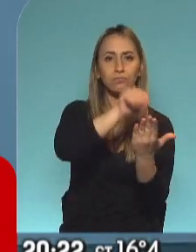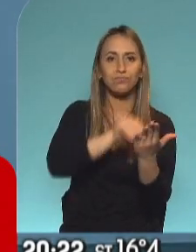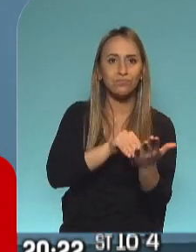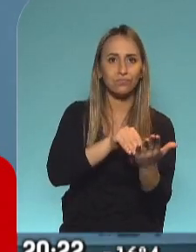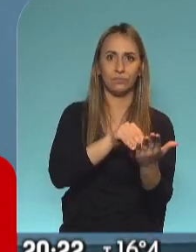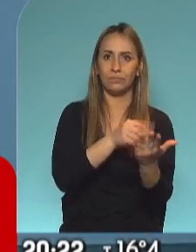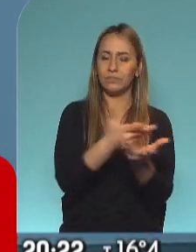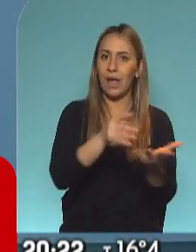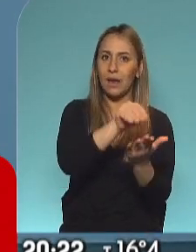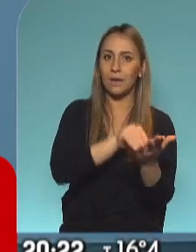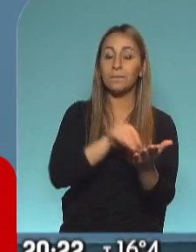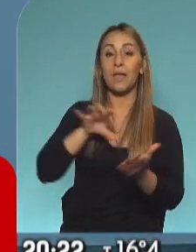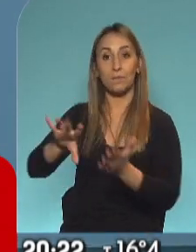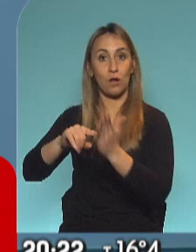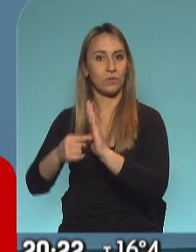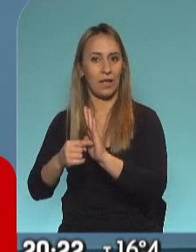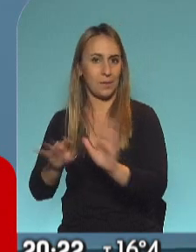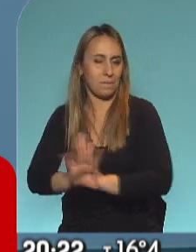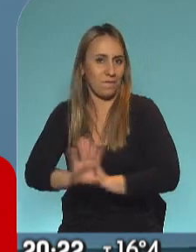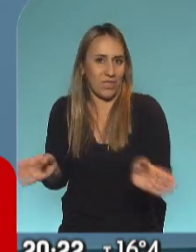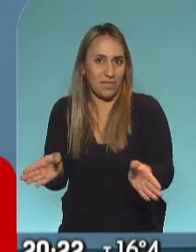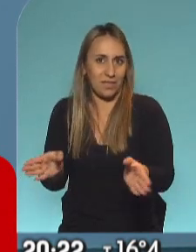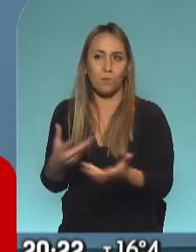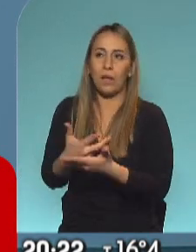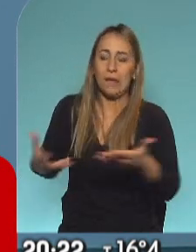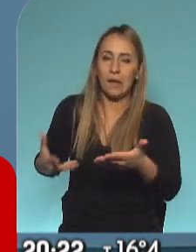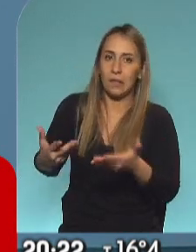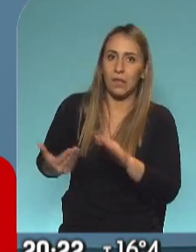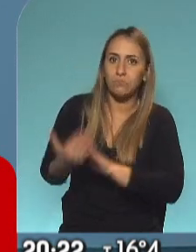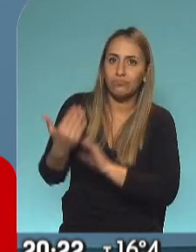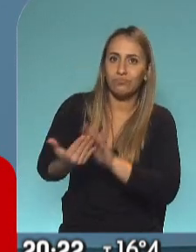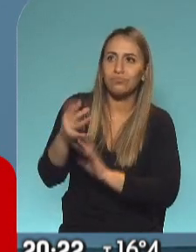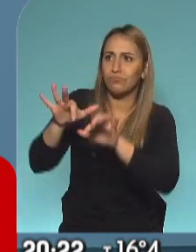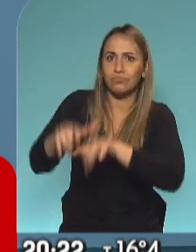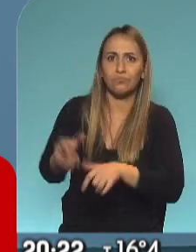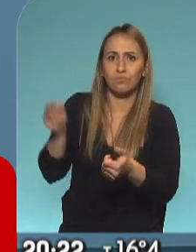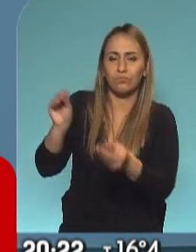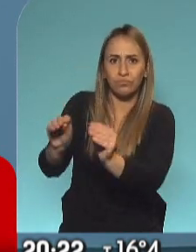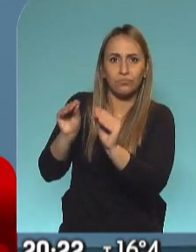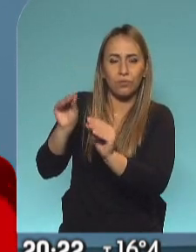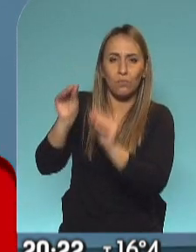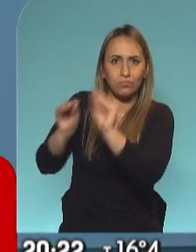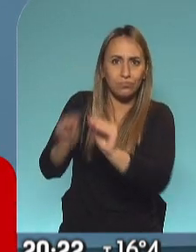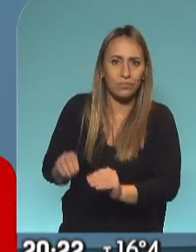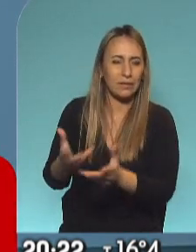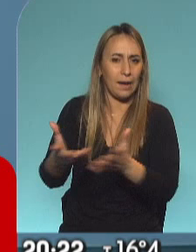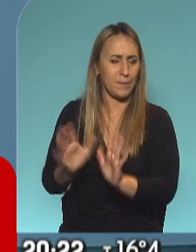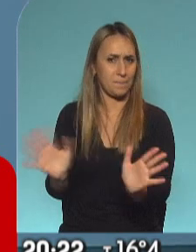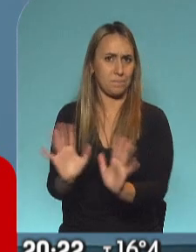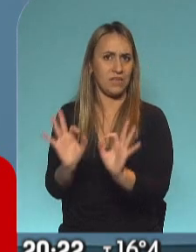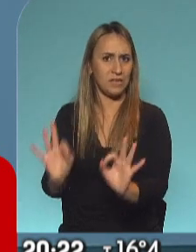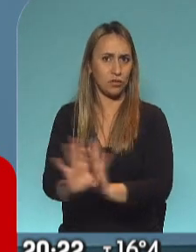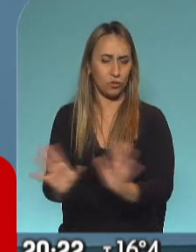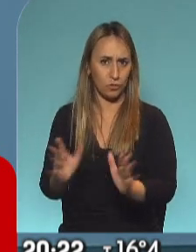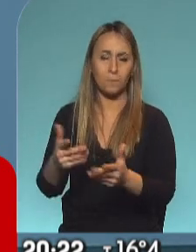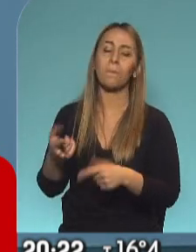la provincia, no lo vamos a tener más, porque pudimos, a través de los sistemas informáticos, desarrollamos,